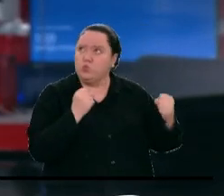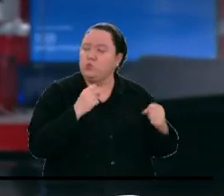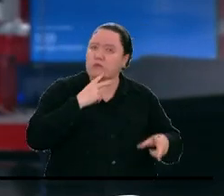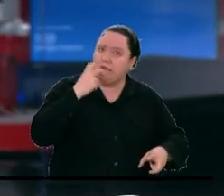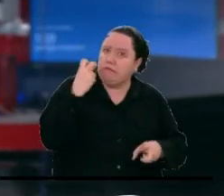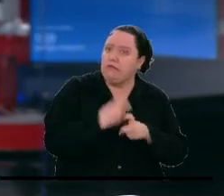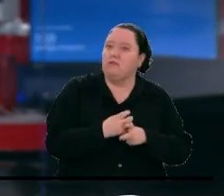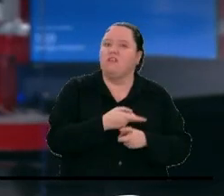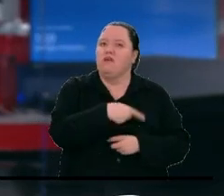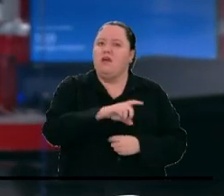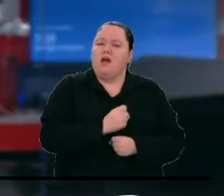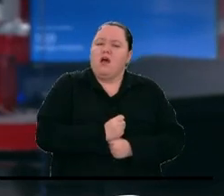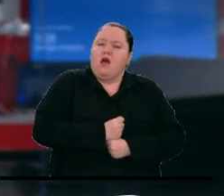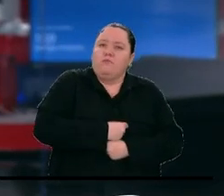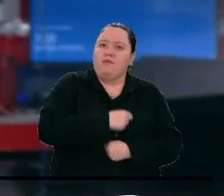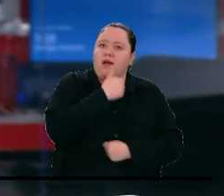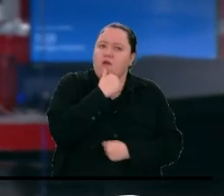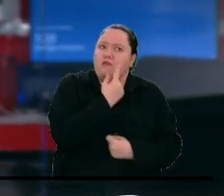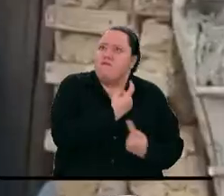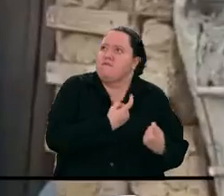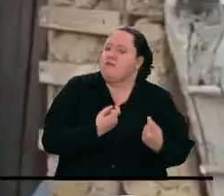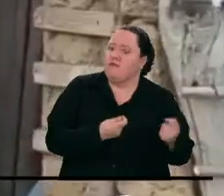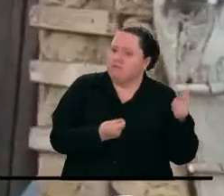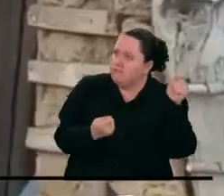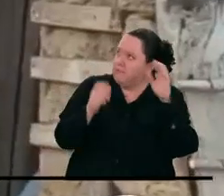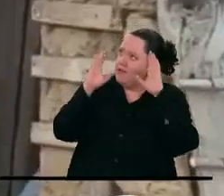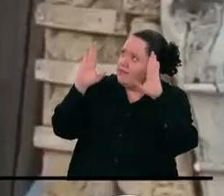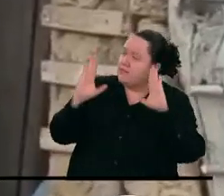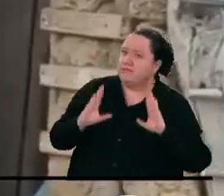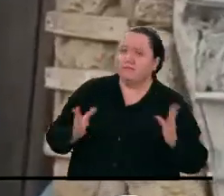atraviesan: el hambre y el agua.